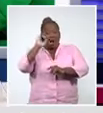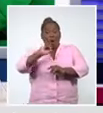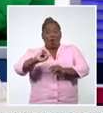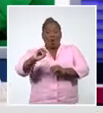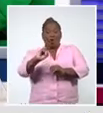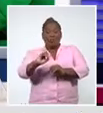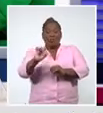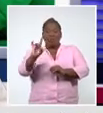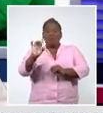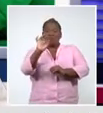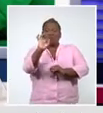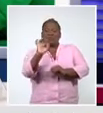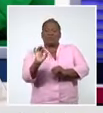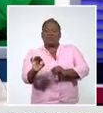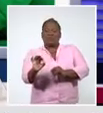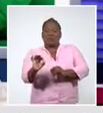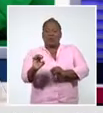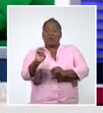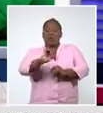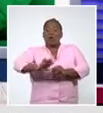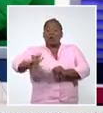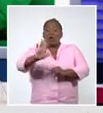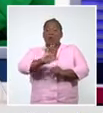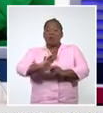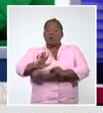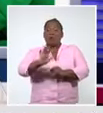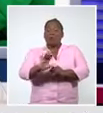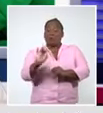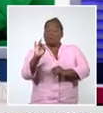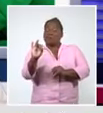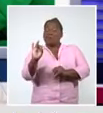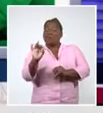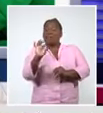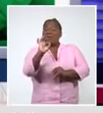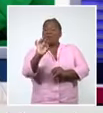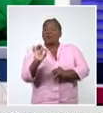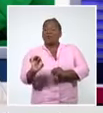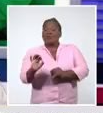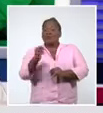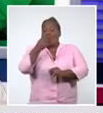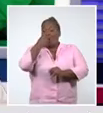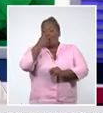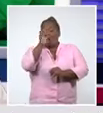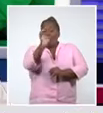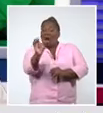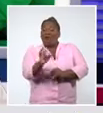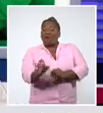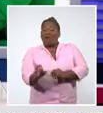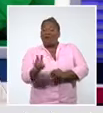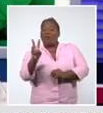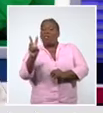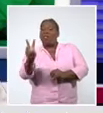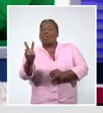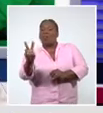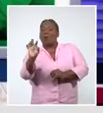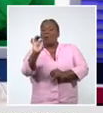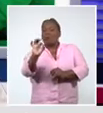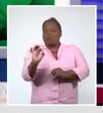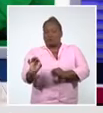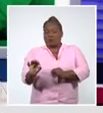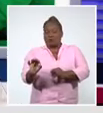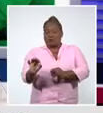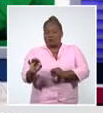9%, Europa un 7% y África un 2%. Las únicas regiones